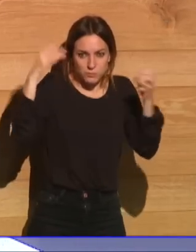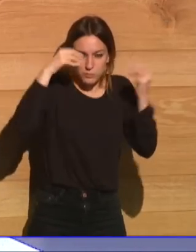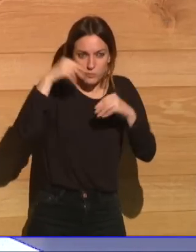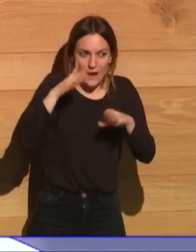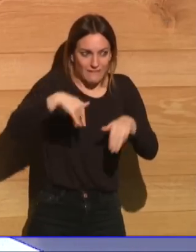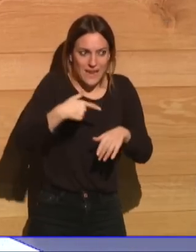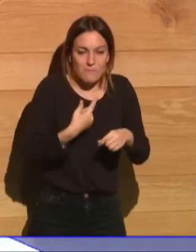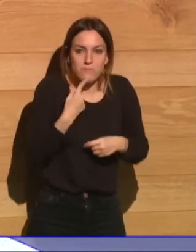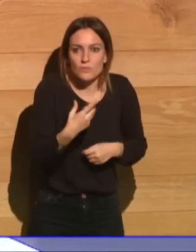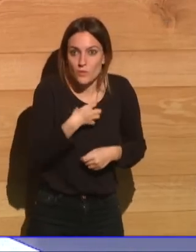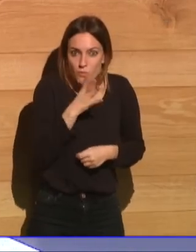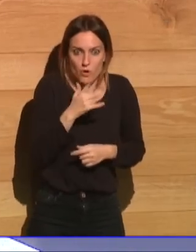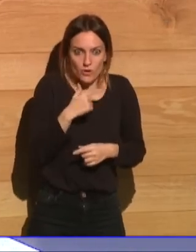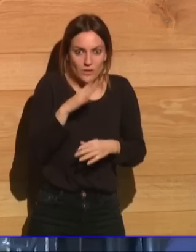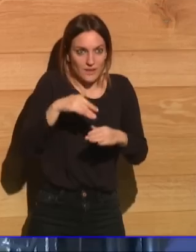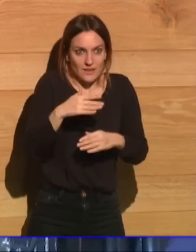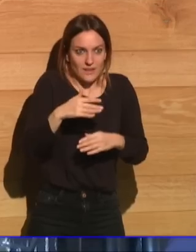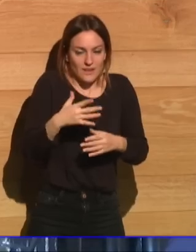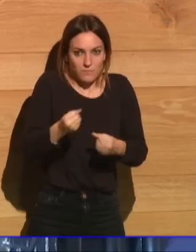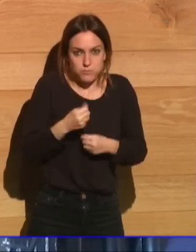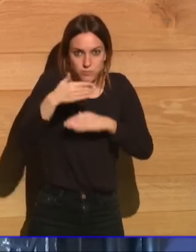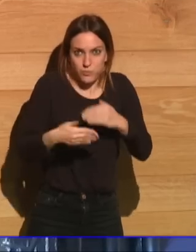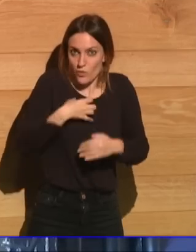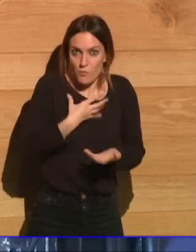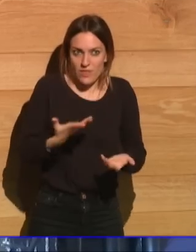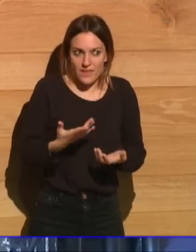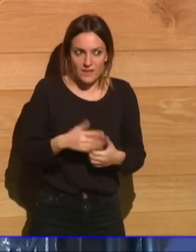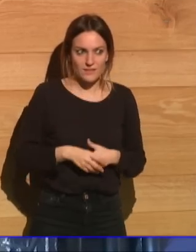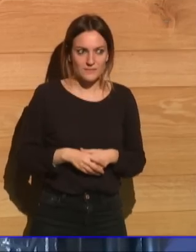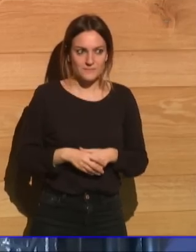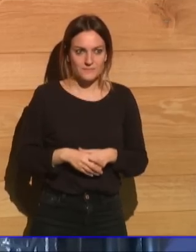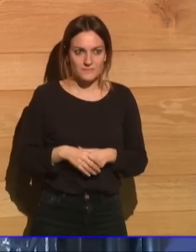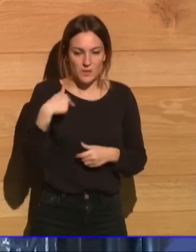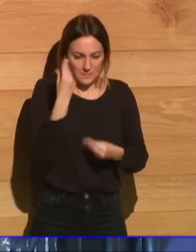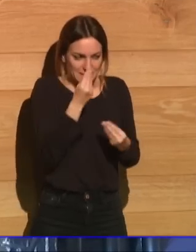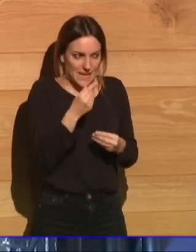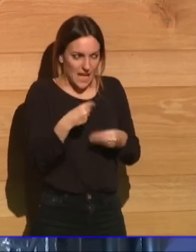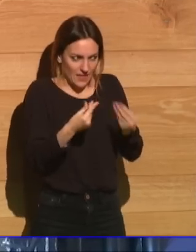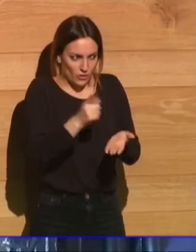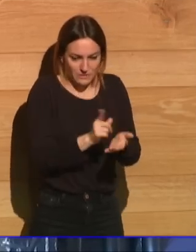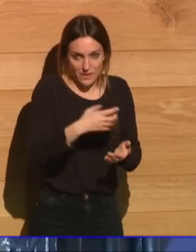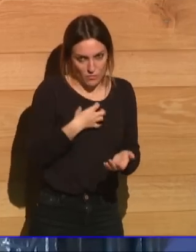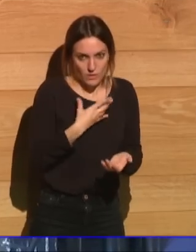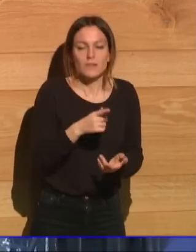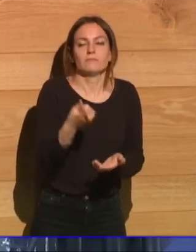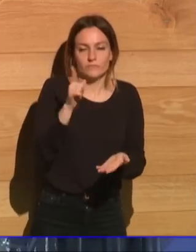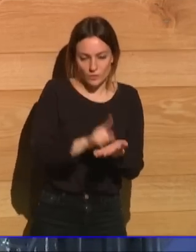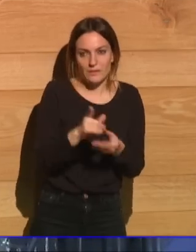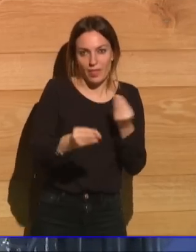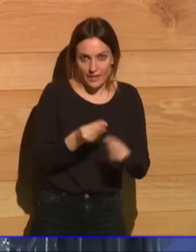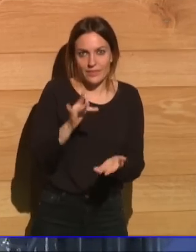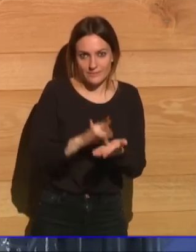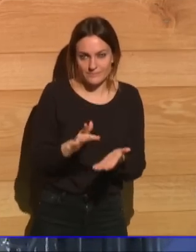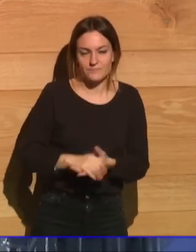bloqueas. Porque Bueno. piensas que ha quedado claro y dices, no lo vuelve a hacer. Y lo vuelve a hacer. Entonces, sí, Juan. se lo llevan a una